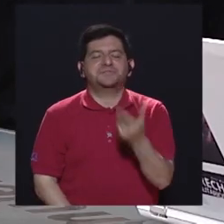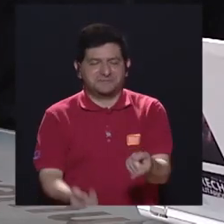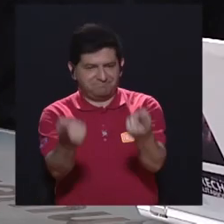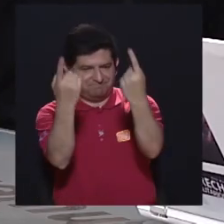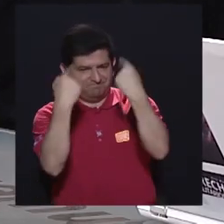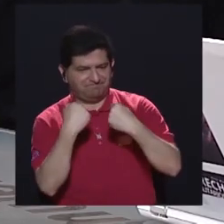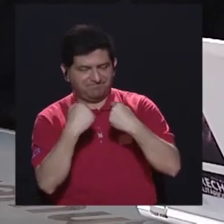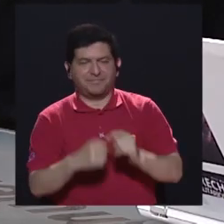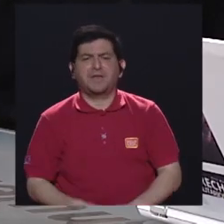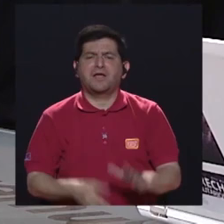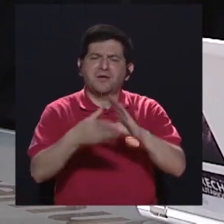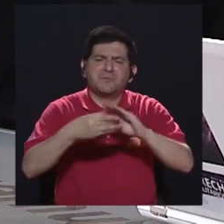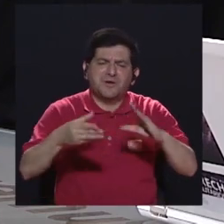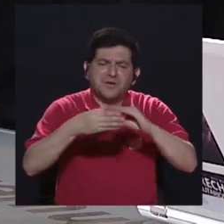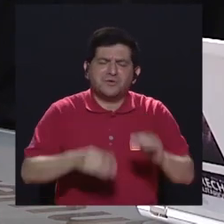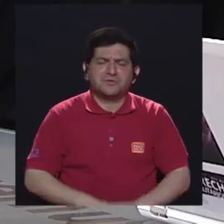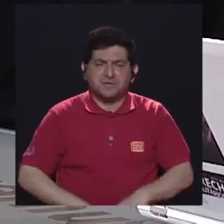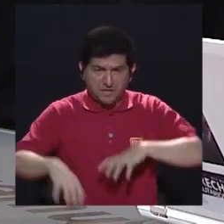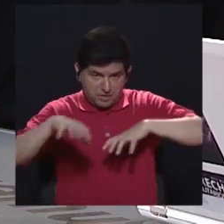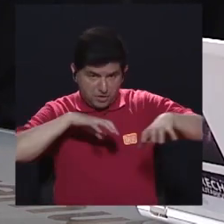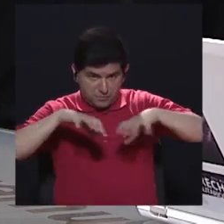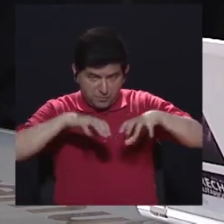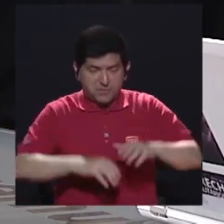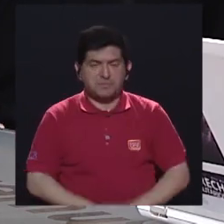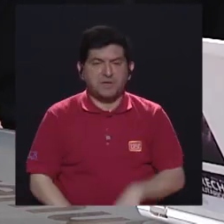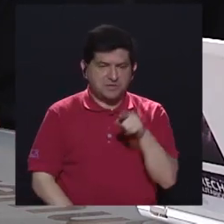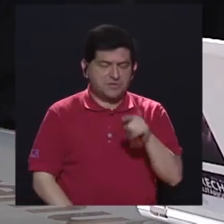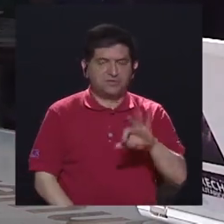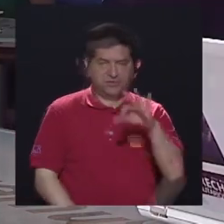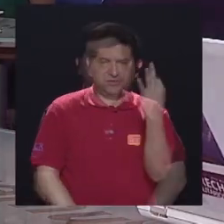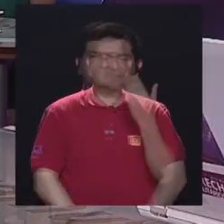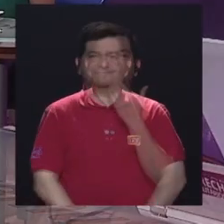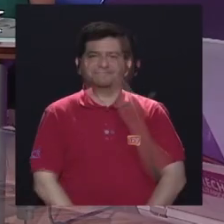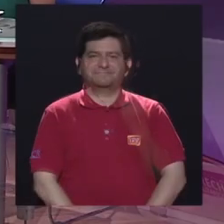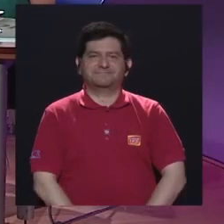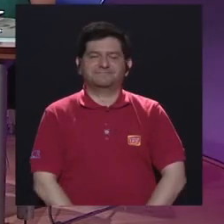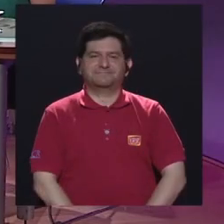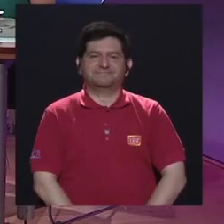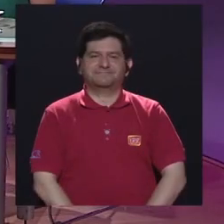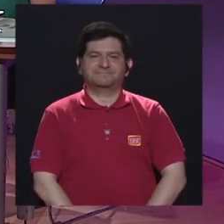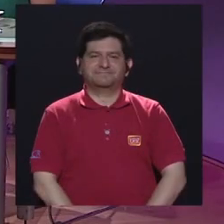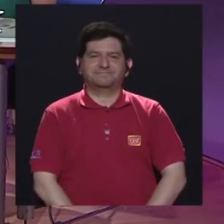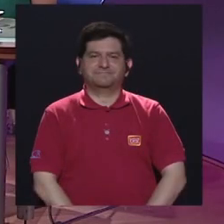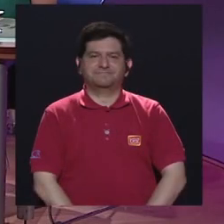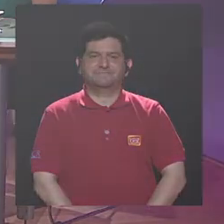por venir y contarnos y movilizarnos de esa forma. Muchas gracias.